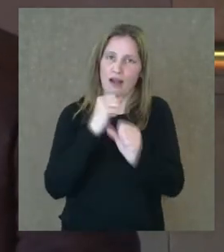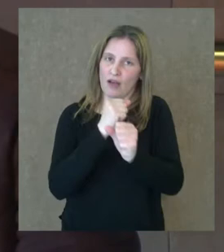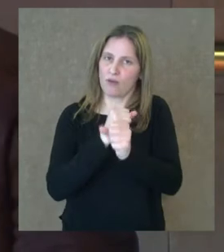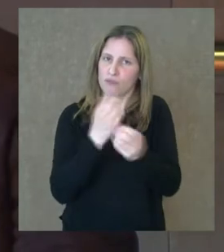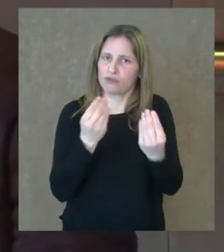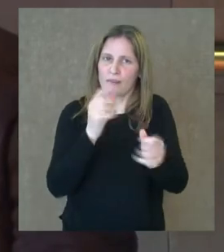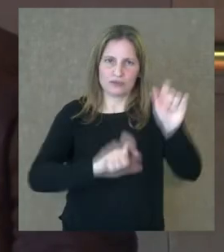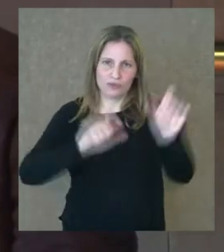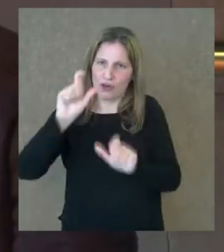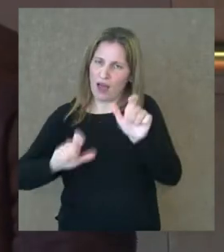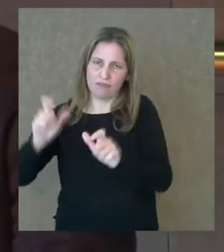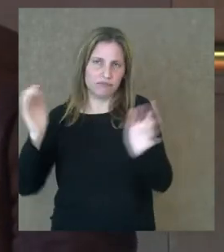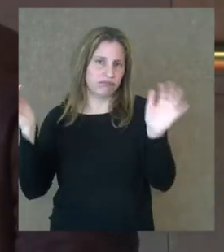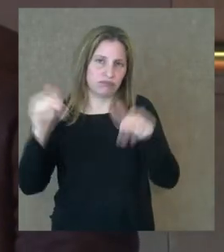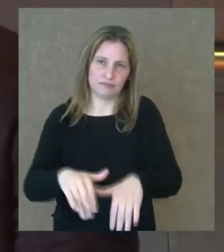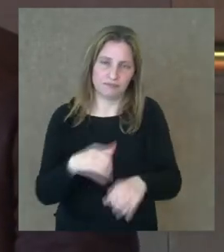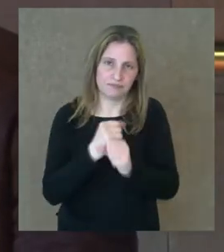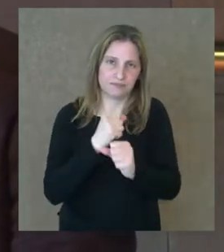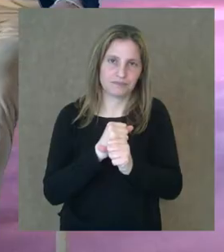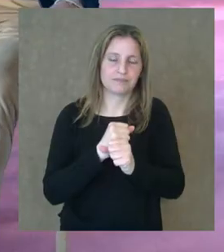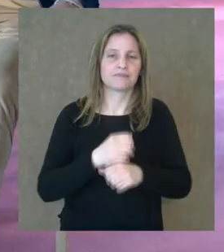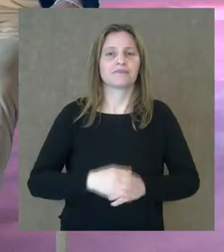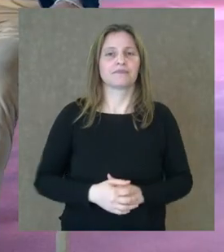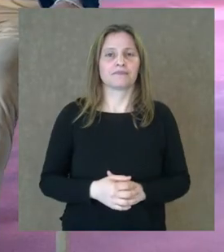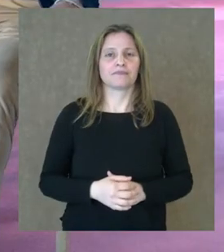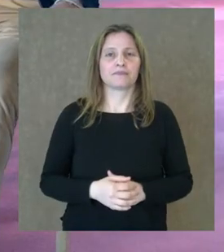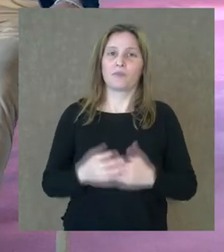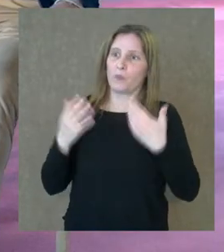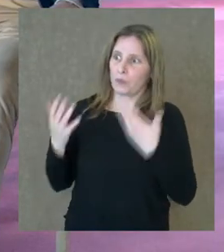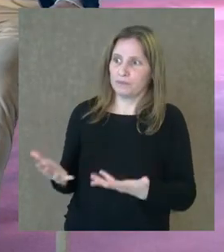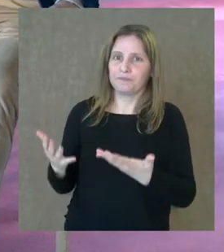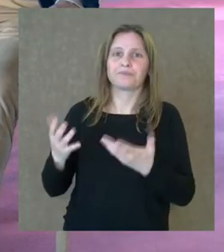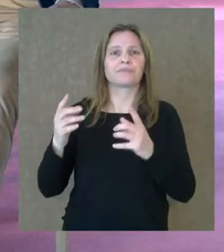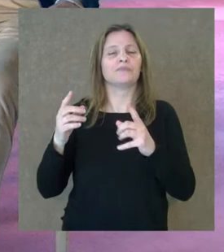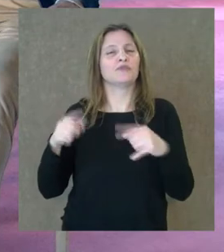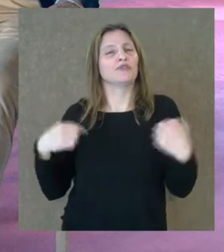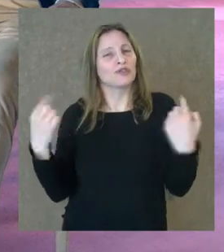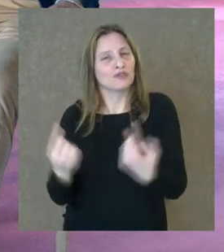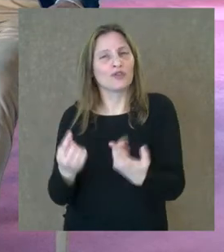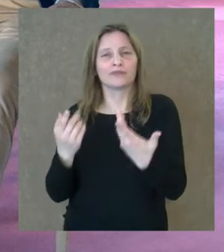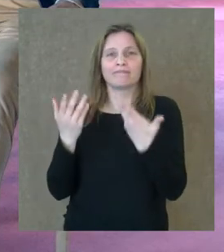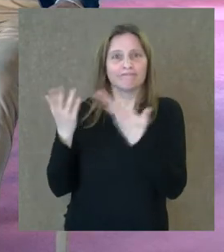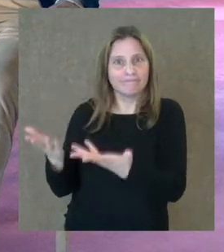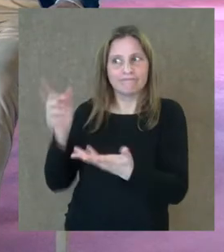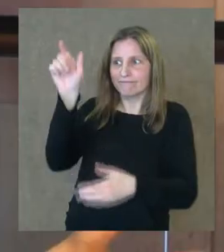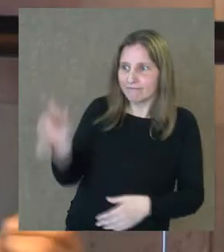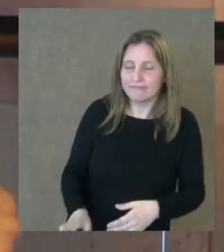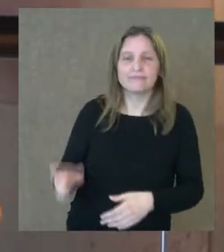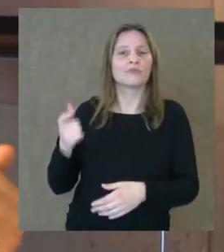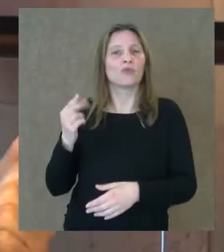para mucha gente para muchos cantantes y bueno nosotros alfonso es un cantante